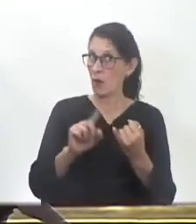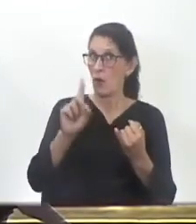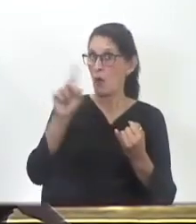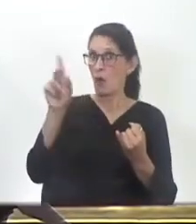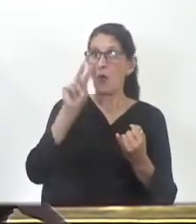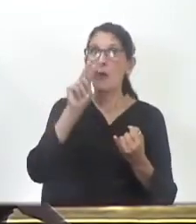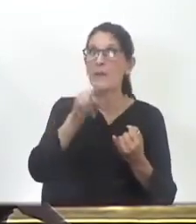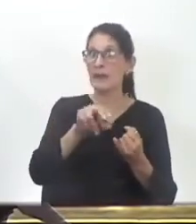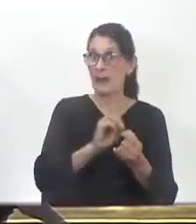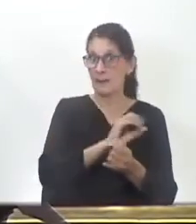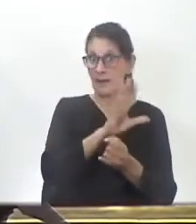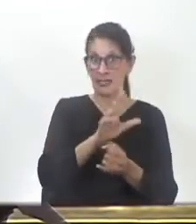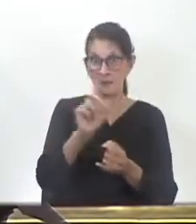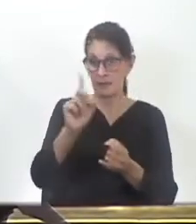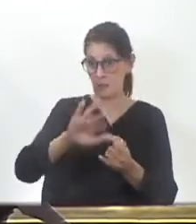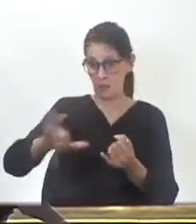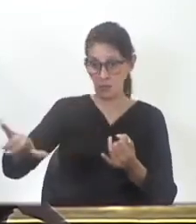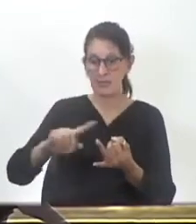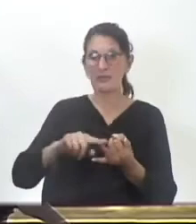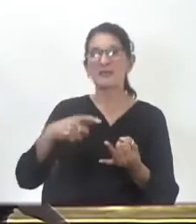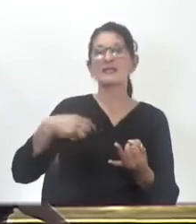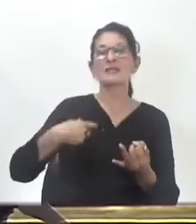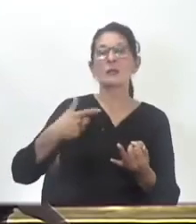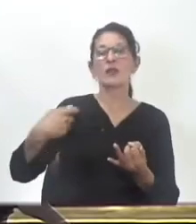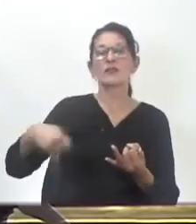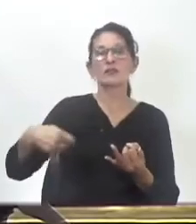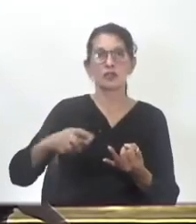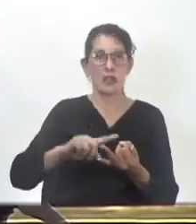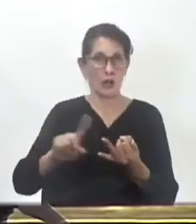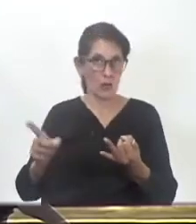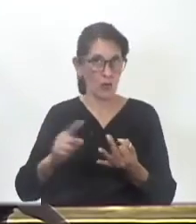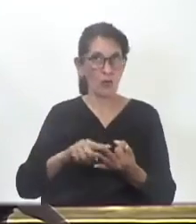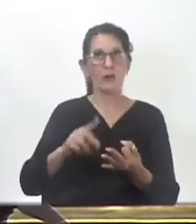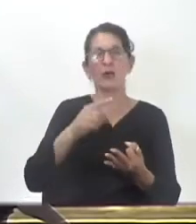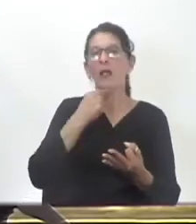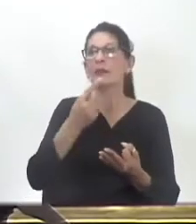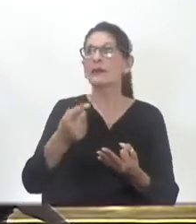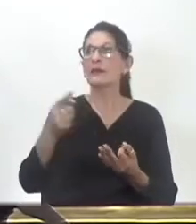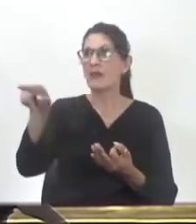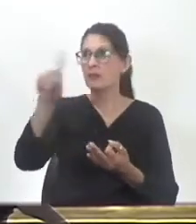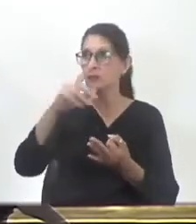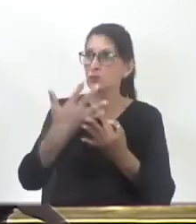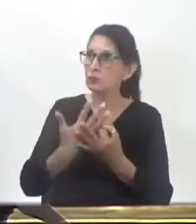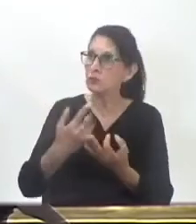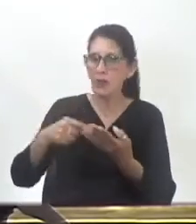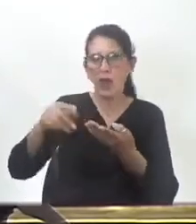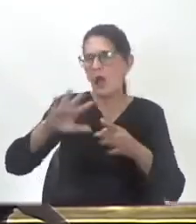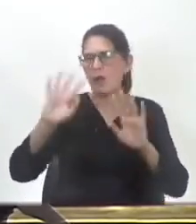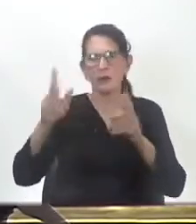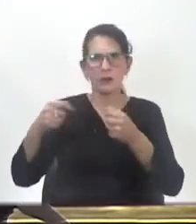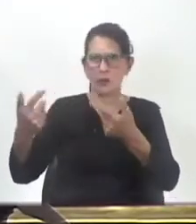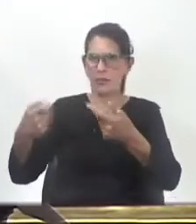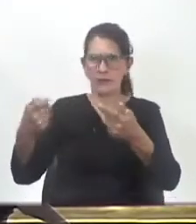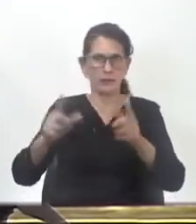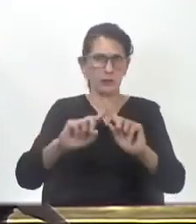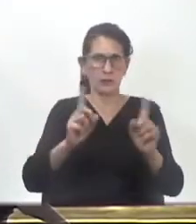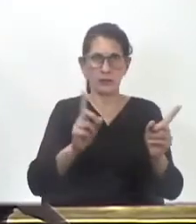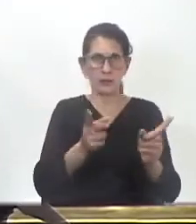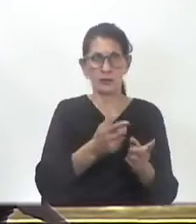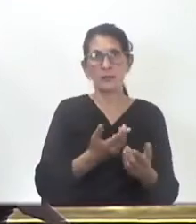más en la pandemia, no dé más seguridad social, no nos fijemos en todas las cosas y las debilidades que tenemos, porque tenemos muchísimas debilidades, muchísimas